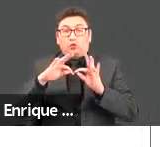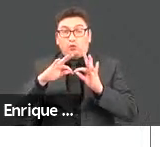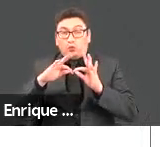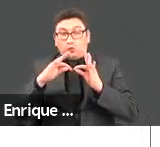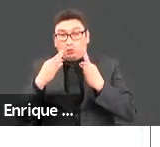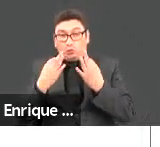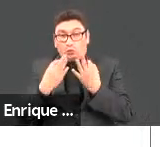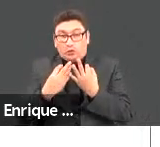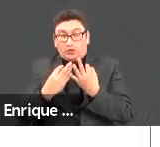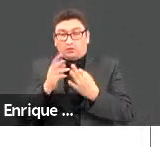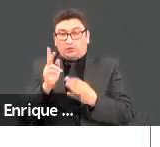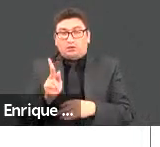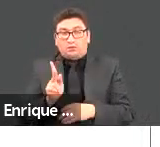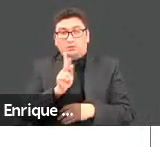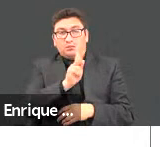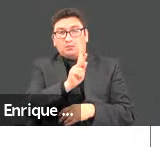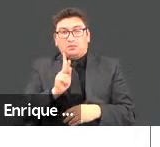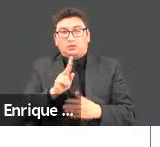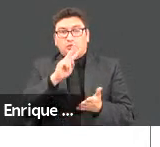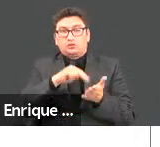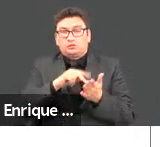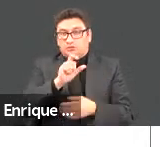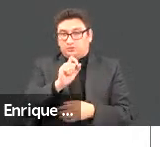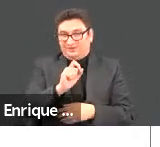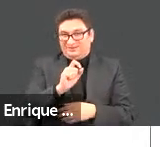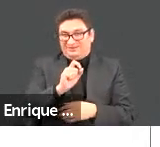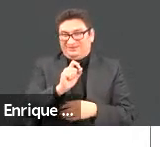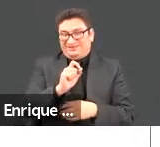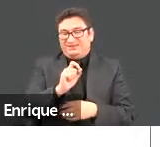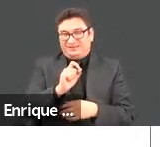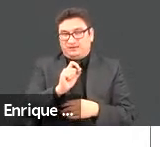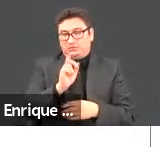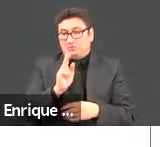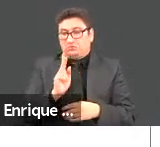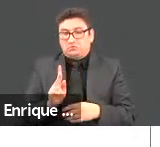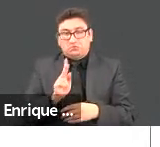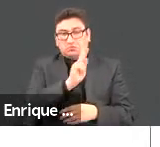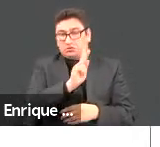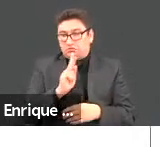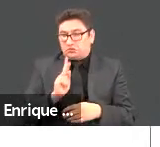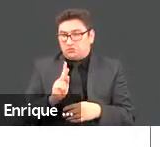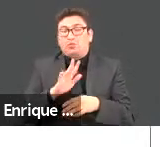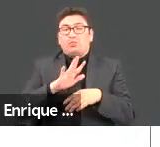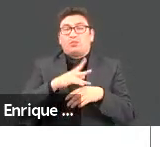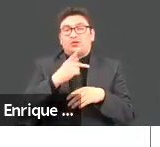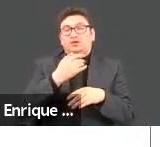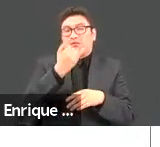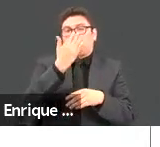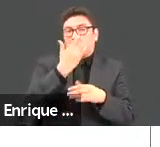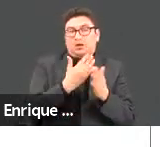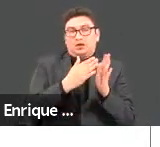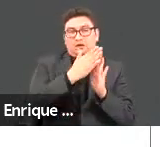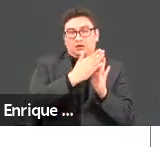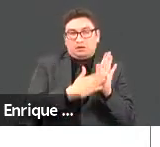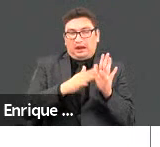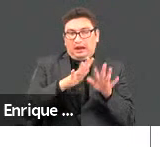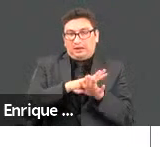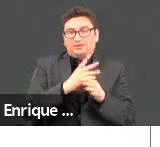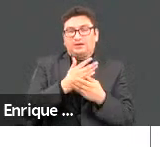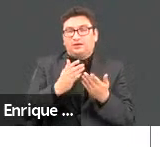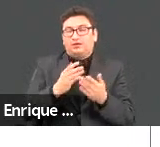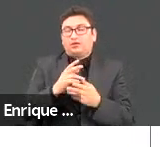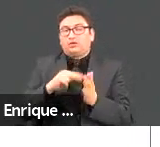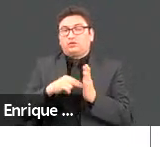la imagen del 2020, que acababa de cambiarse la imagen de la Gaceta, se le